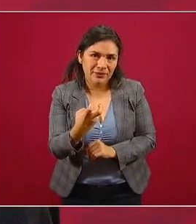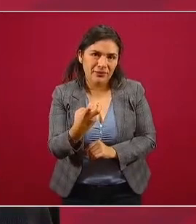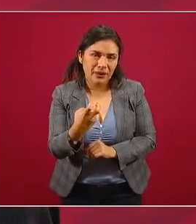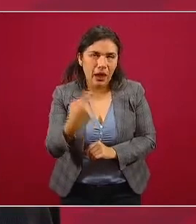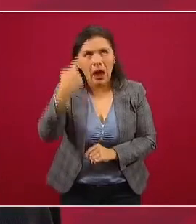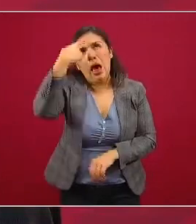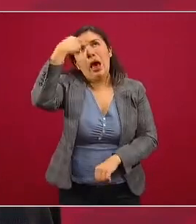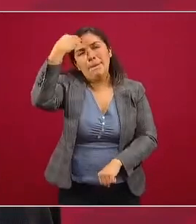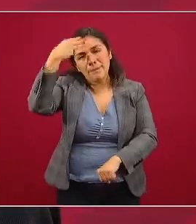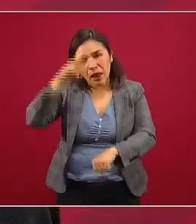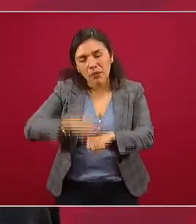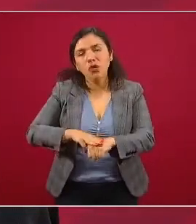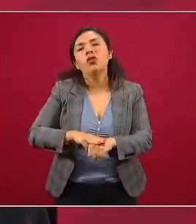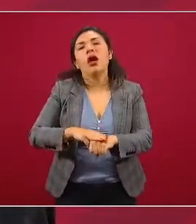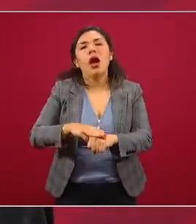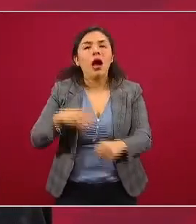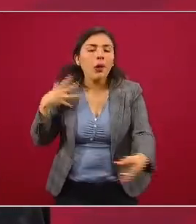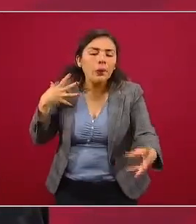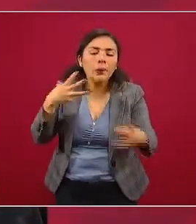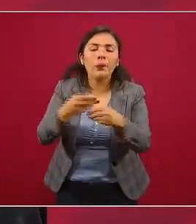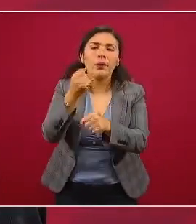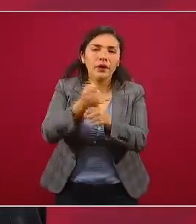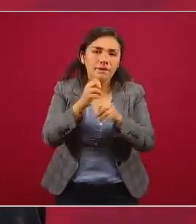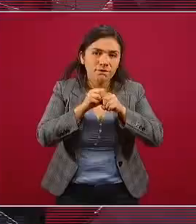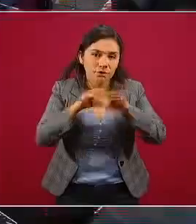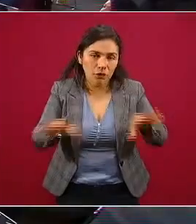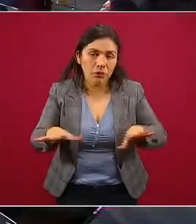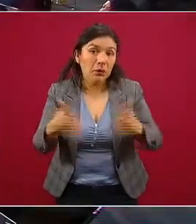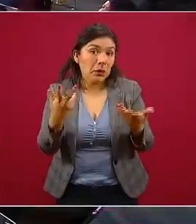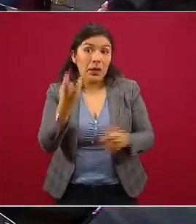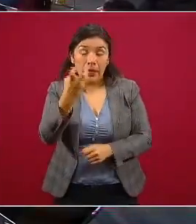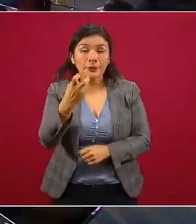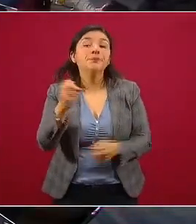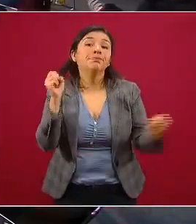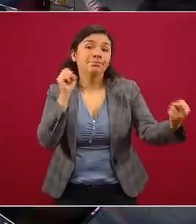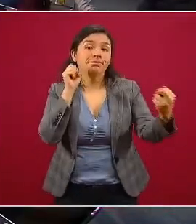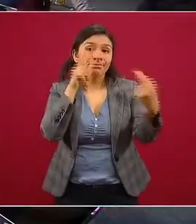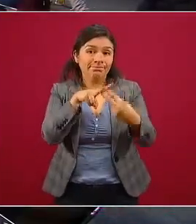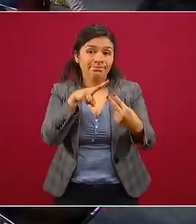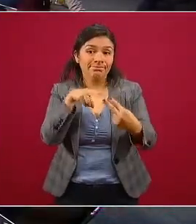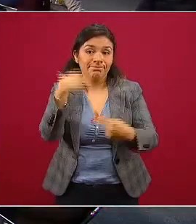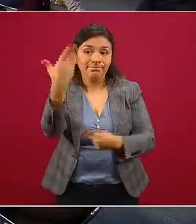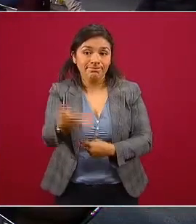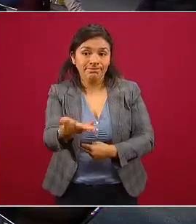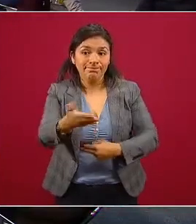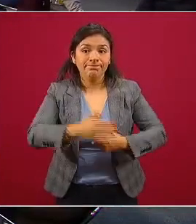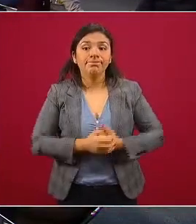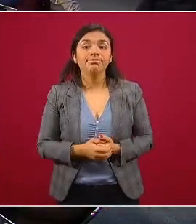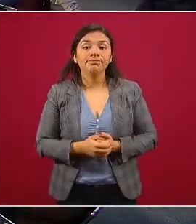refresca toda la información. Entonces, nos vemos